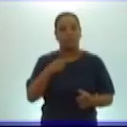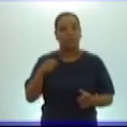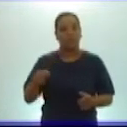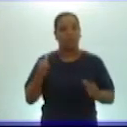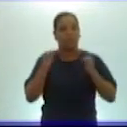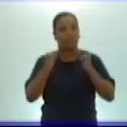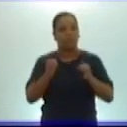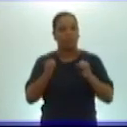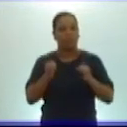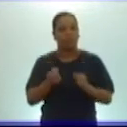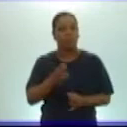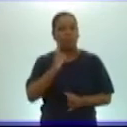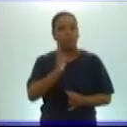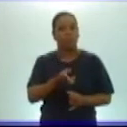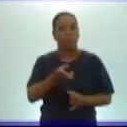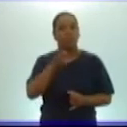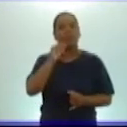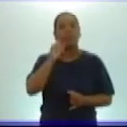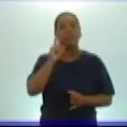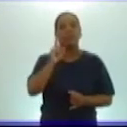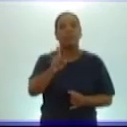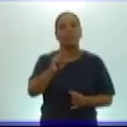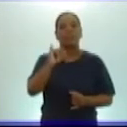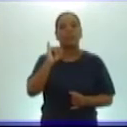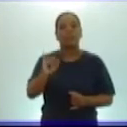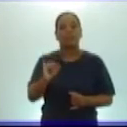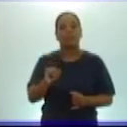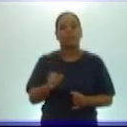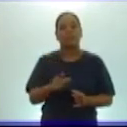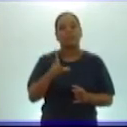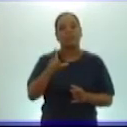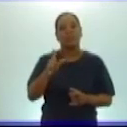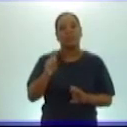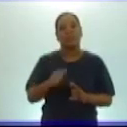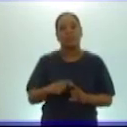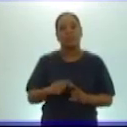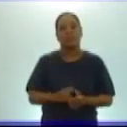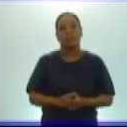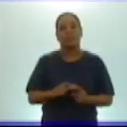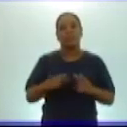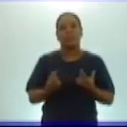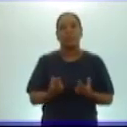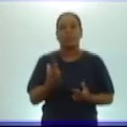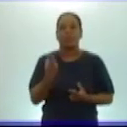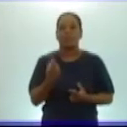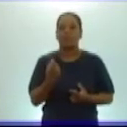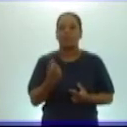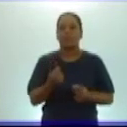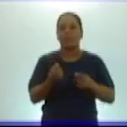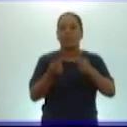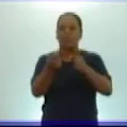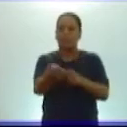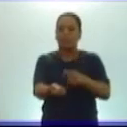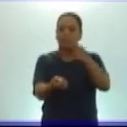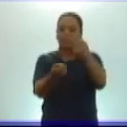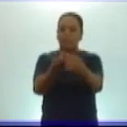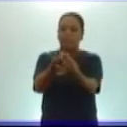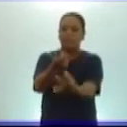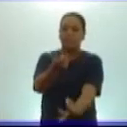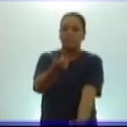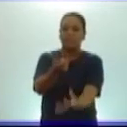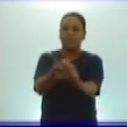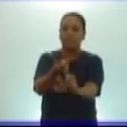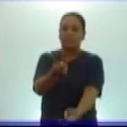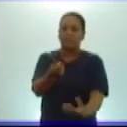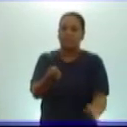página 16. ¿Para qué utilizamos la filtración o para qué se realiza? Bueno, se realiza para separar el